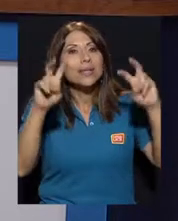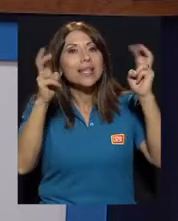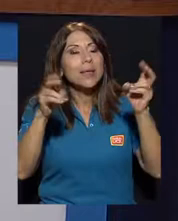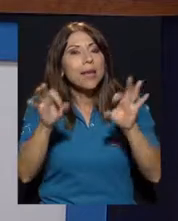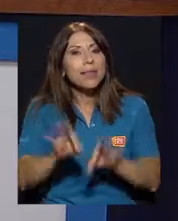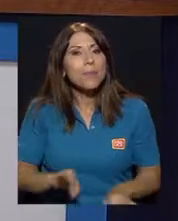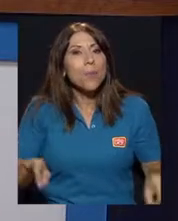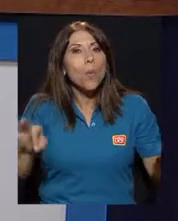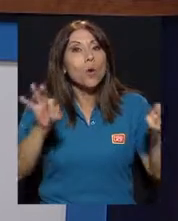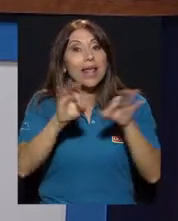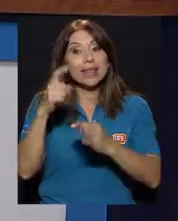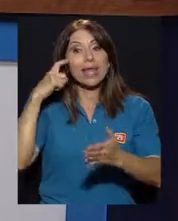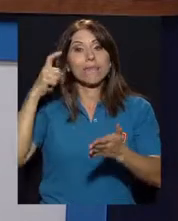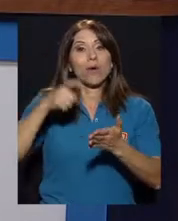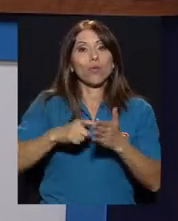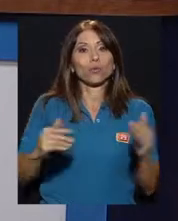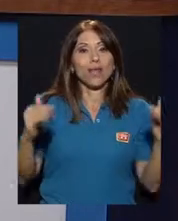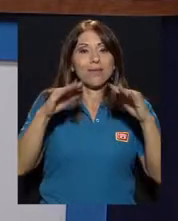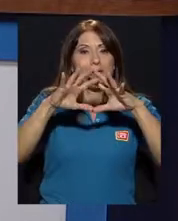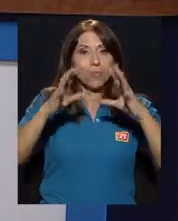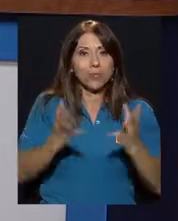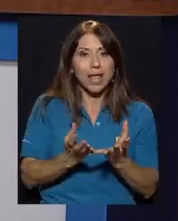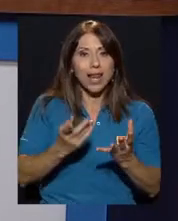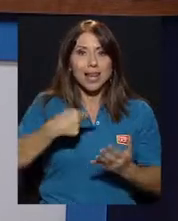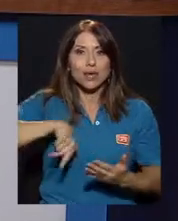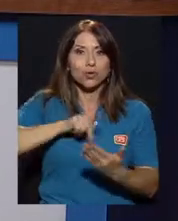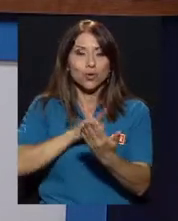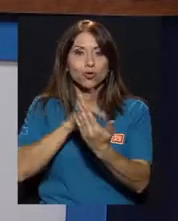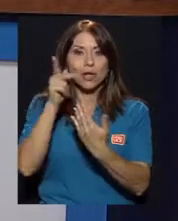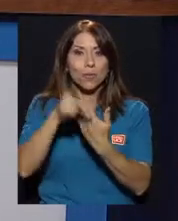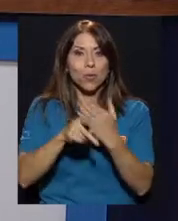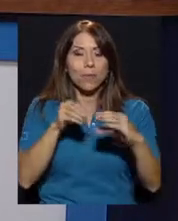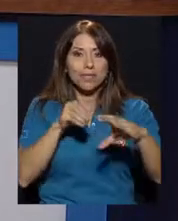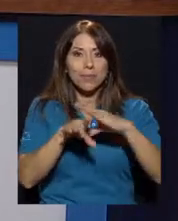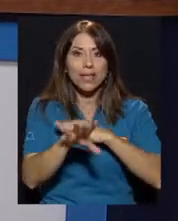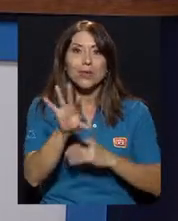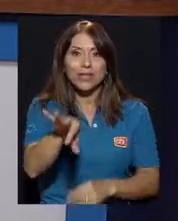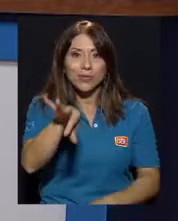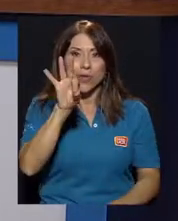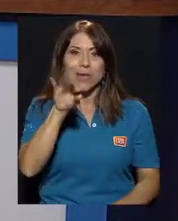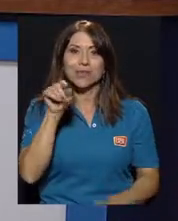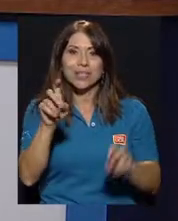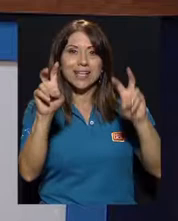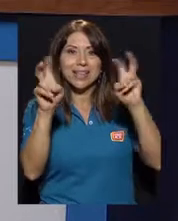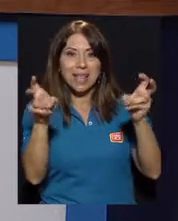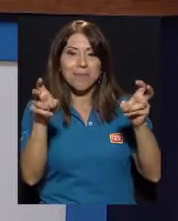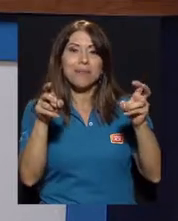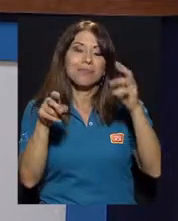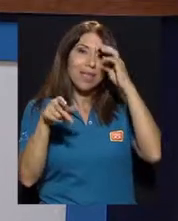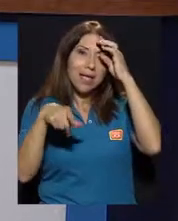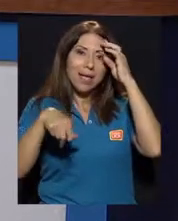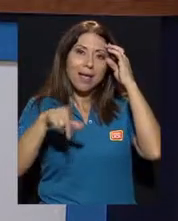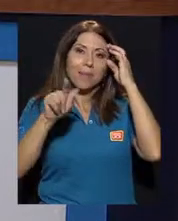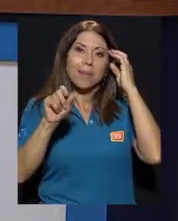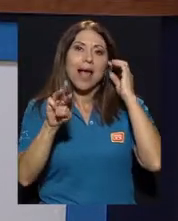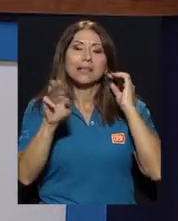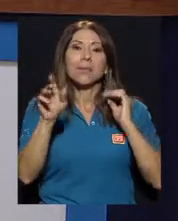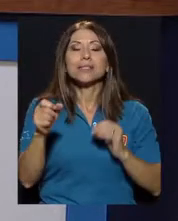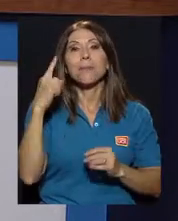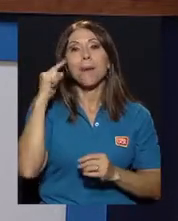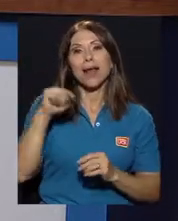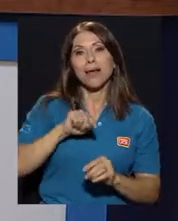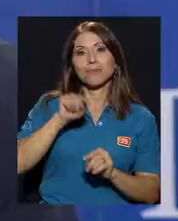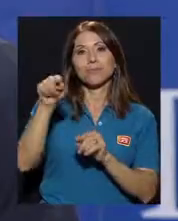nivel mundial y nosotros en la tele revista aspecto escogimos ese tema y llevarlo a este concurso internacional